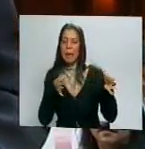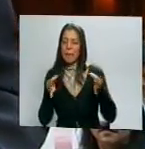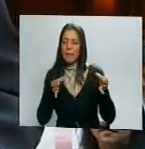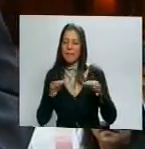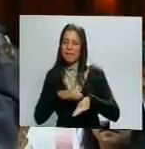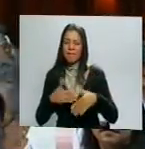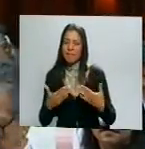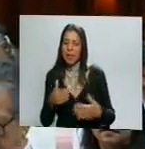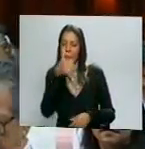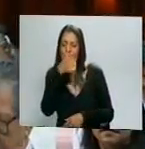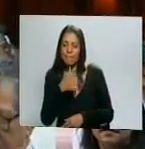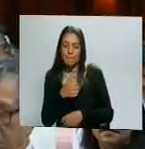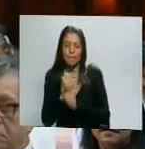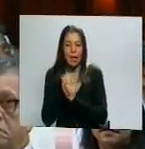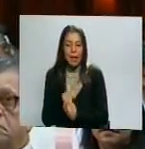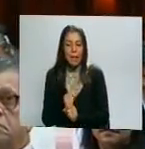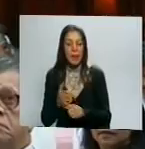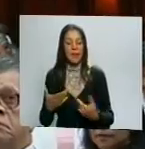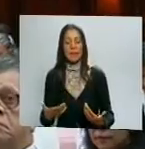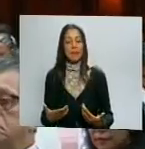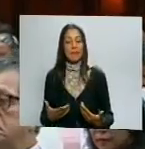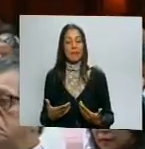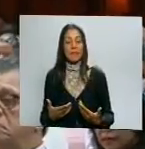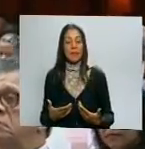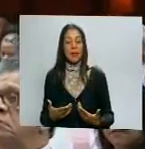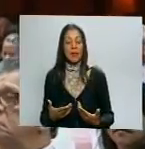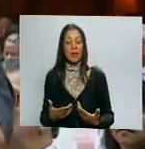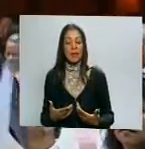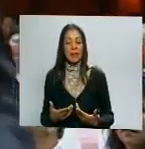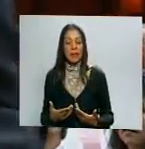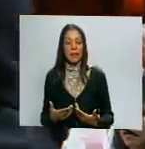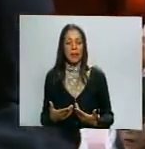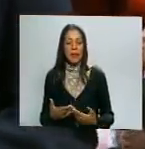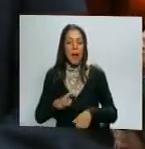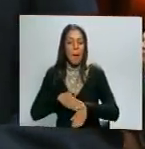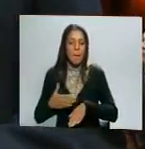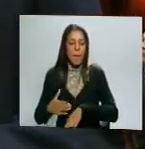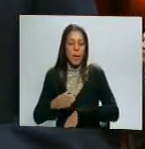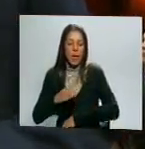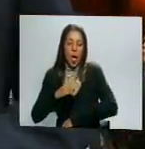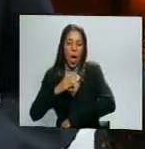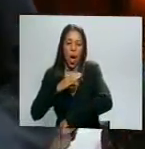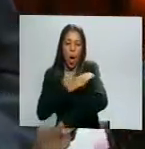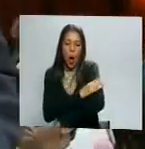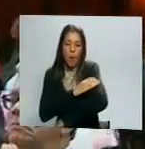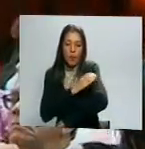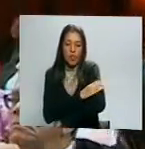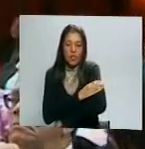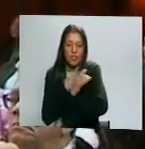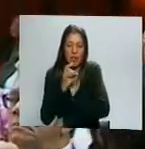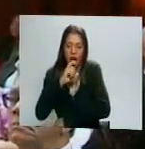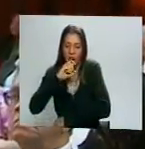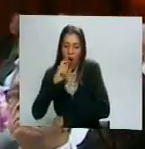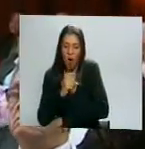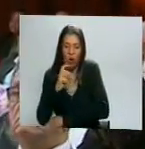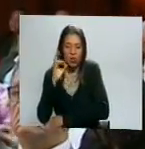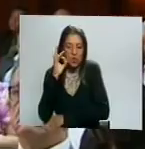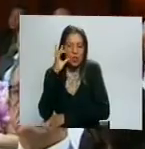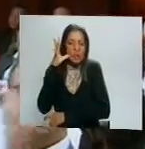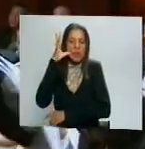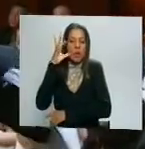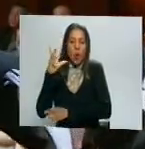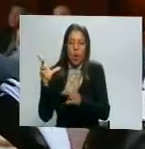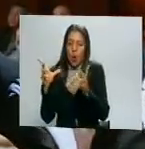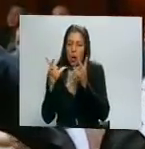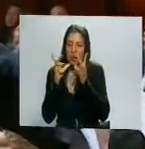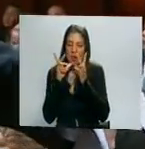Las formas más perversas de la guerra económica son las que